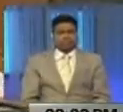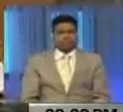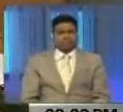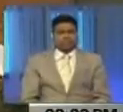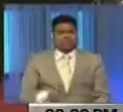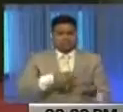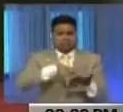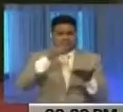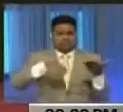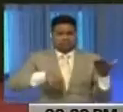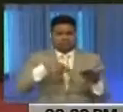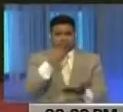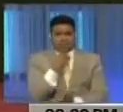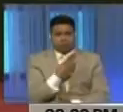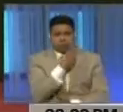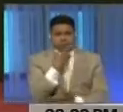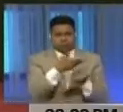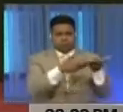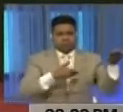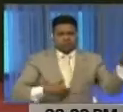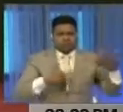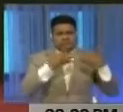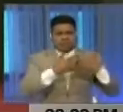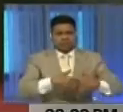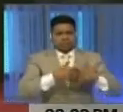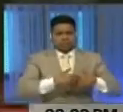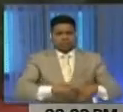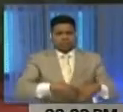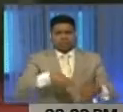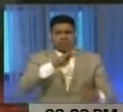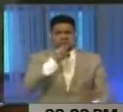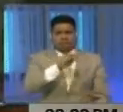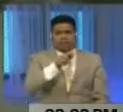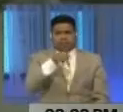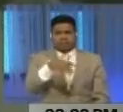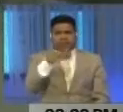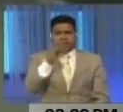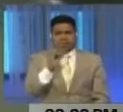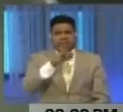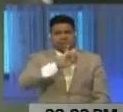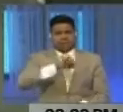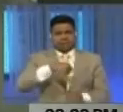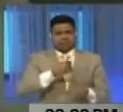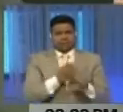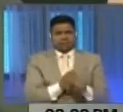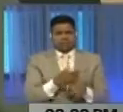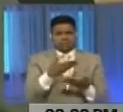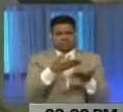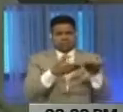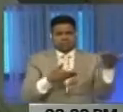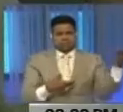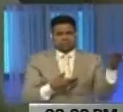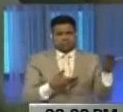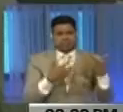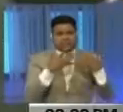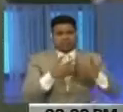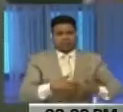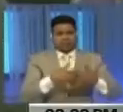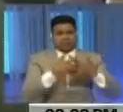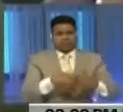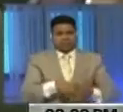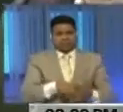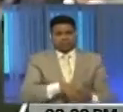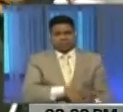de compromiso con la empresa MPE International para la constitución de empresa mixta en el